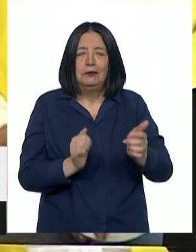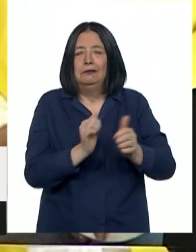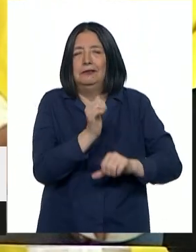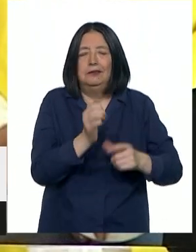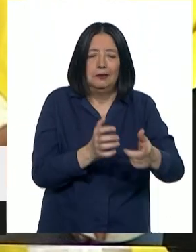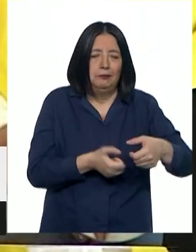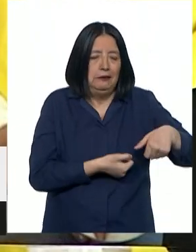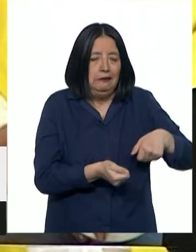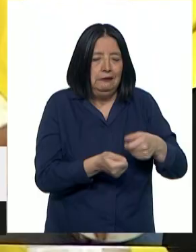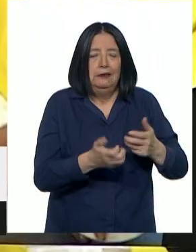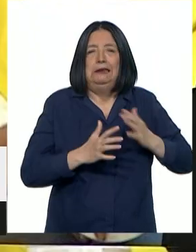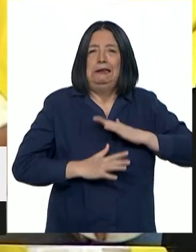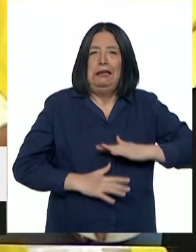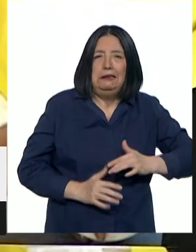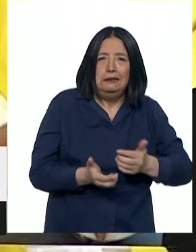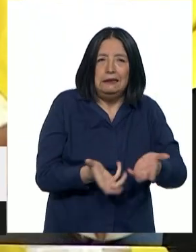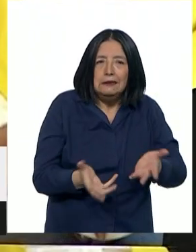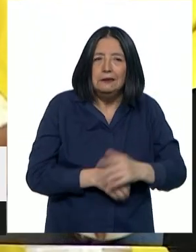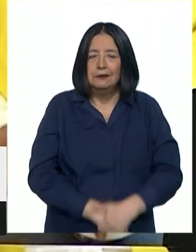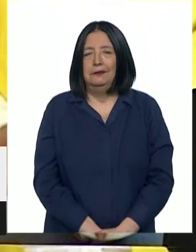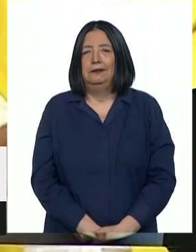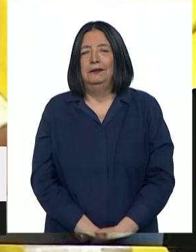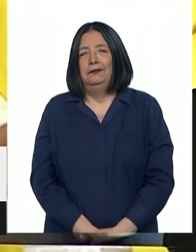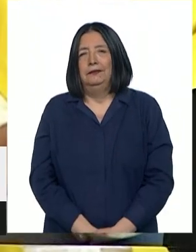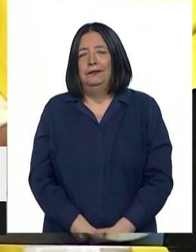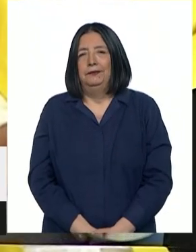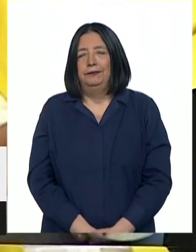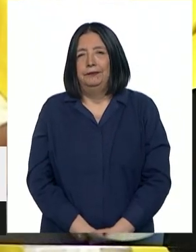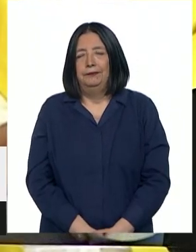hermanos agricultores.